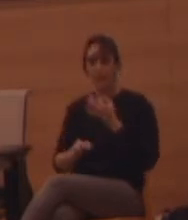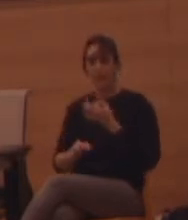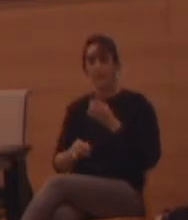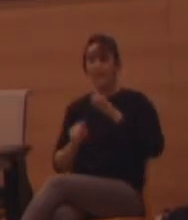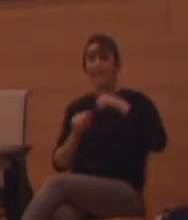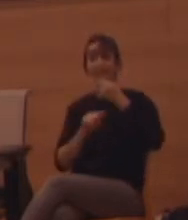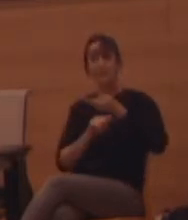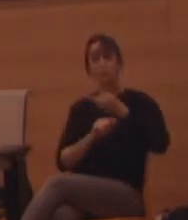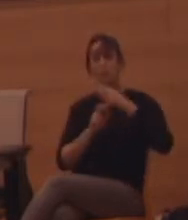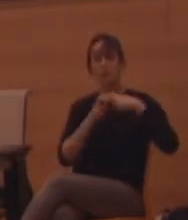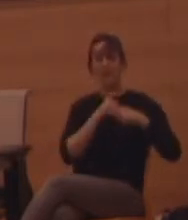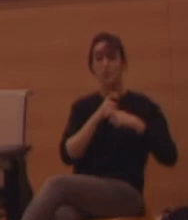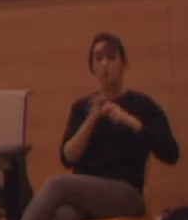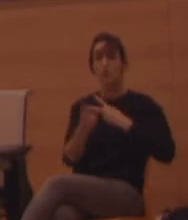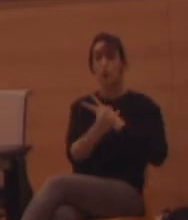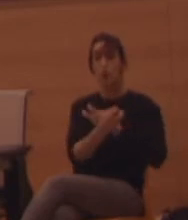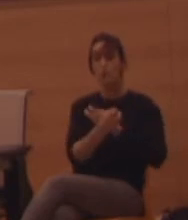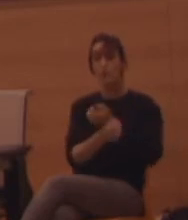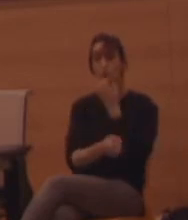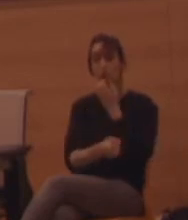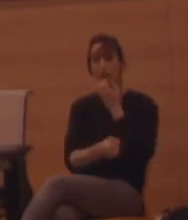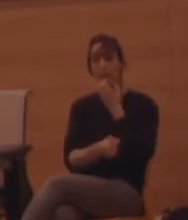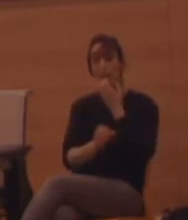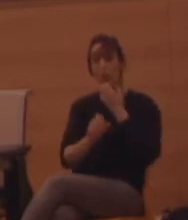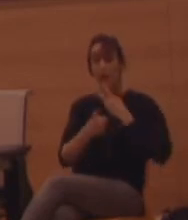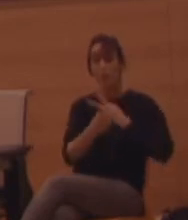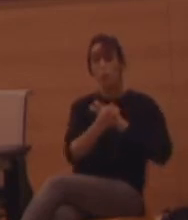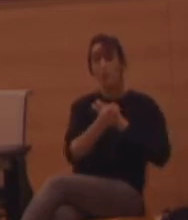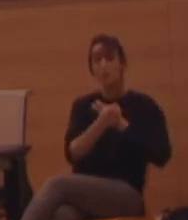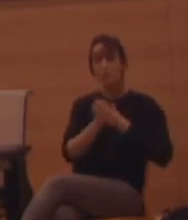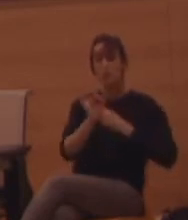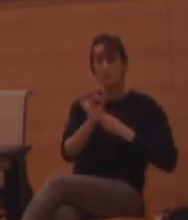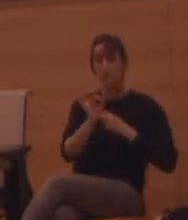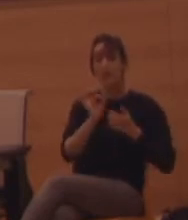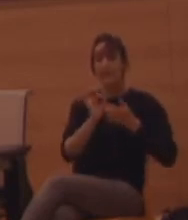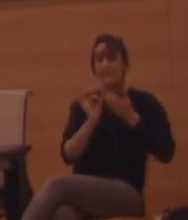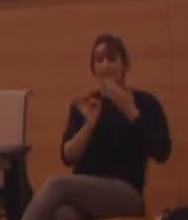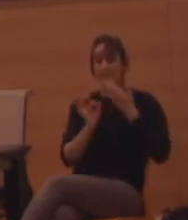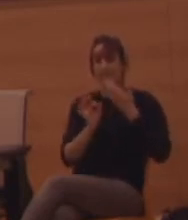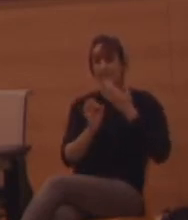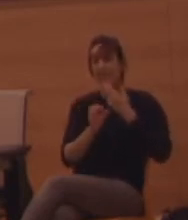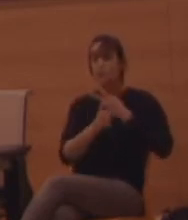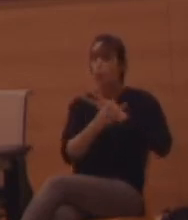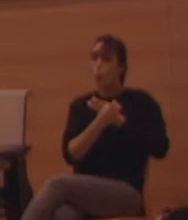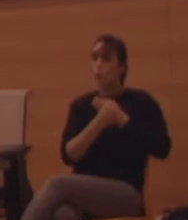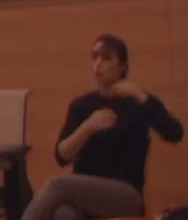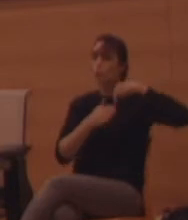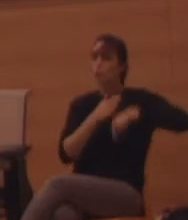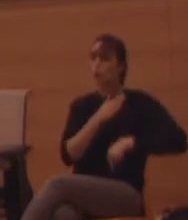infecciones óseas, que pueden ser osteitis, si son de la cortical del hueso, osteomelitis ya si la infección es en un hueso profundo, ¿no?